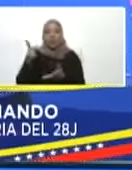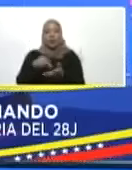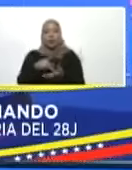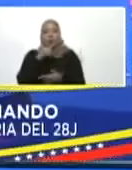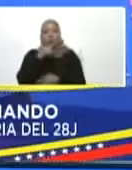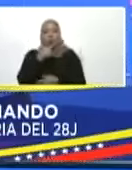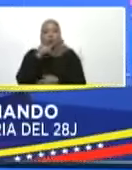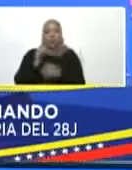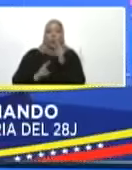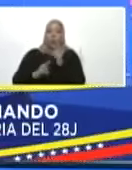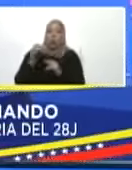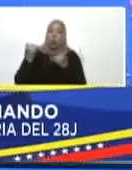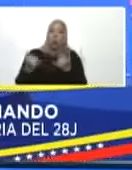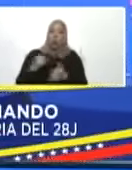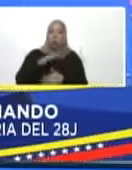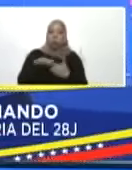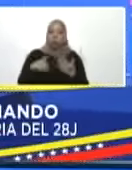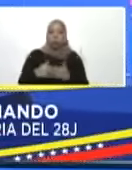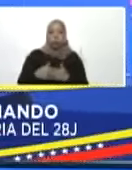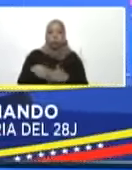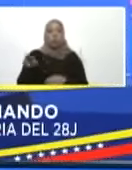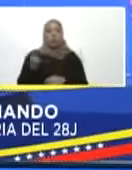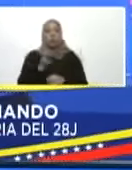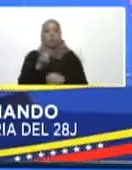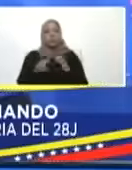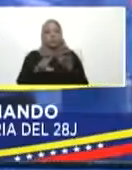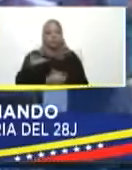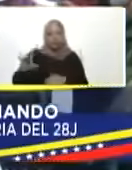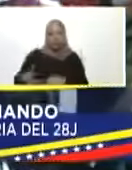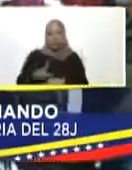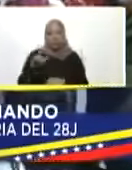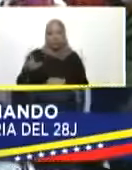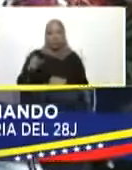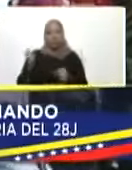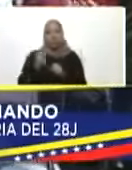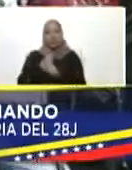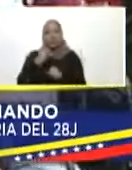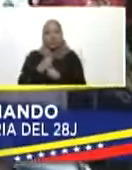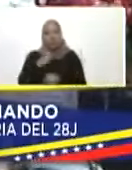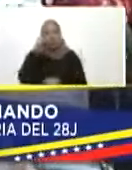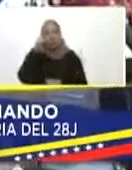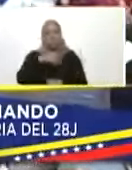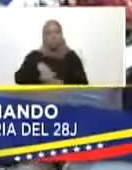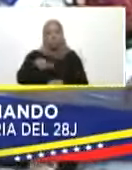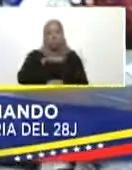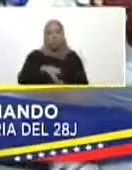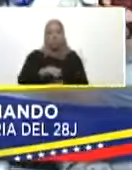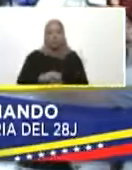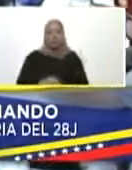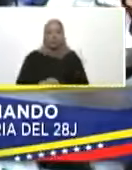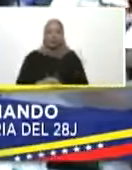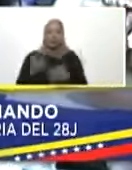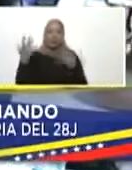cielo, la construimos entre todos y el 28 de julio la victoria es del pueblo.